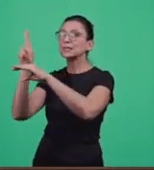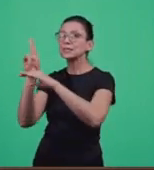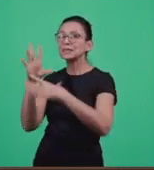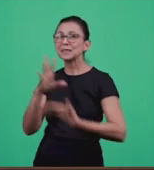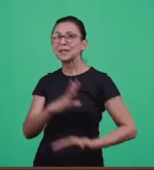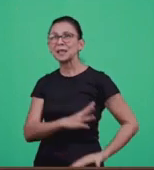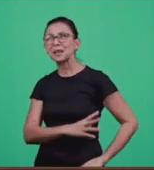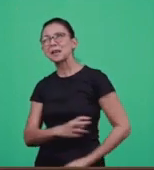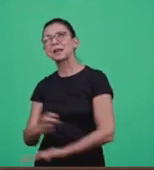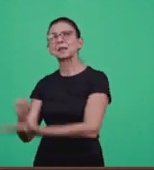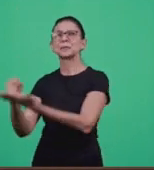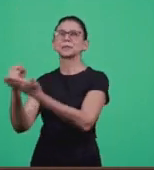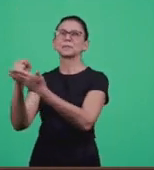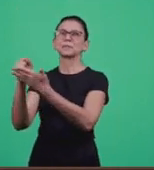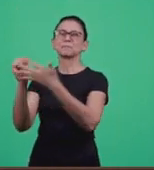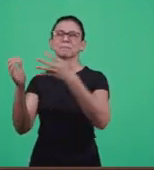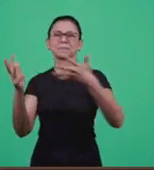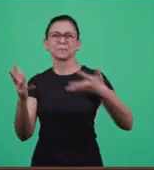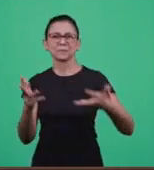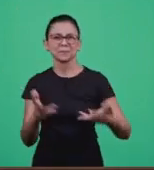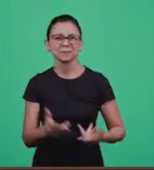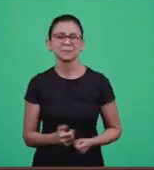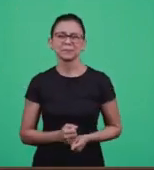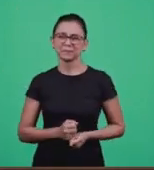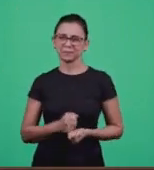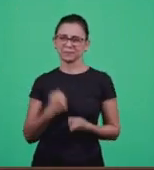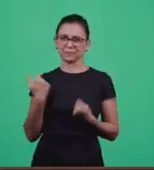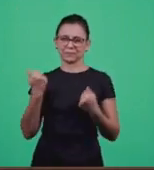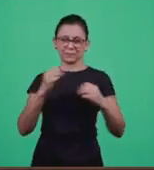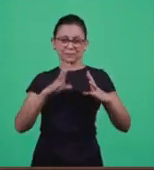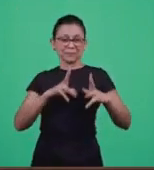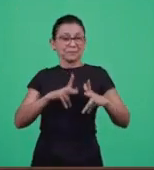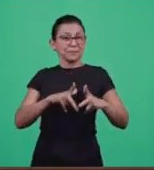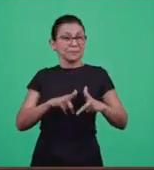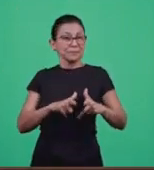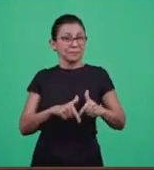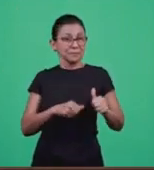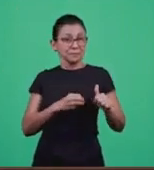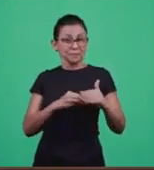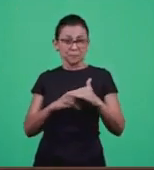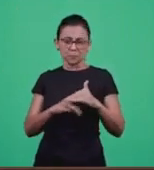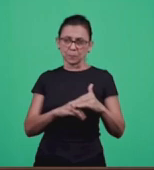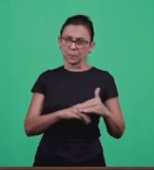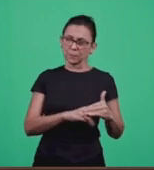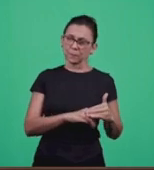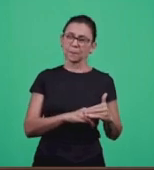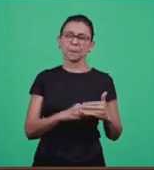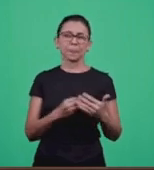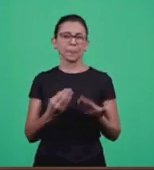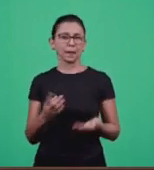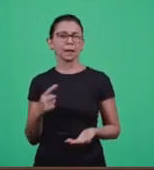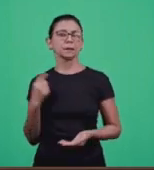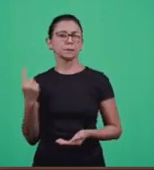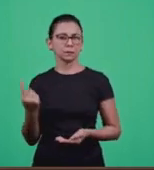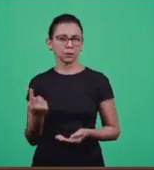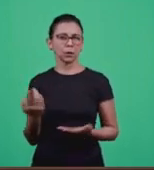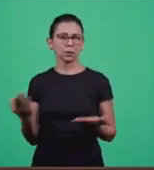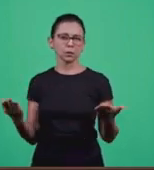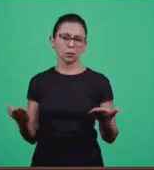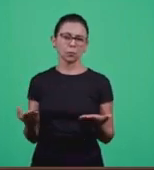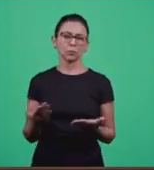las nubes, en el arrebatamiento. ¡Qué momento glorioso! Nosotros necesitamos estar preparados para